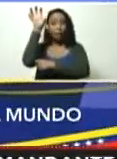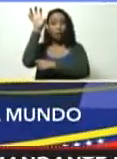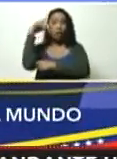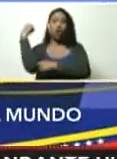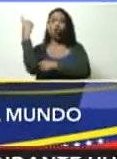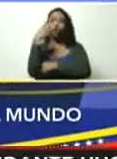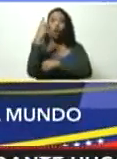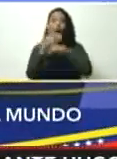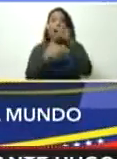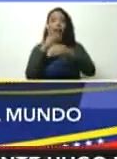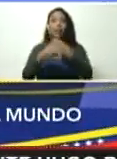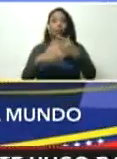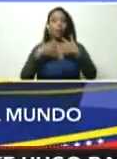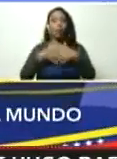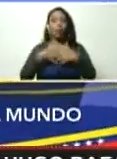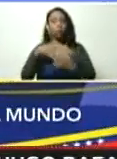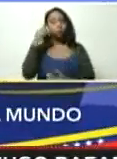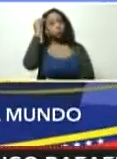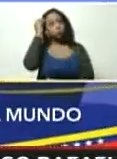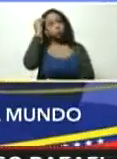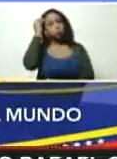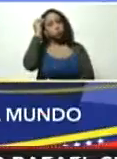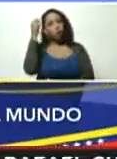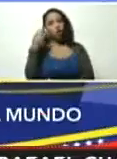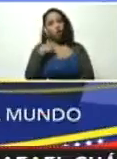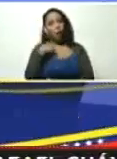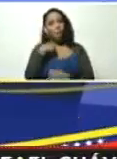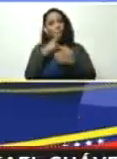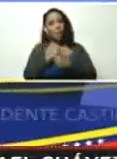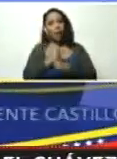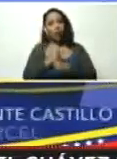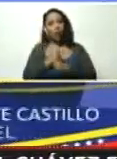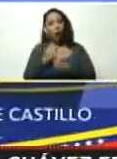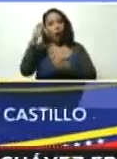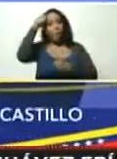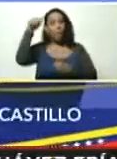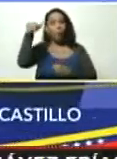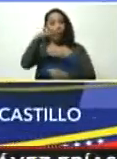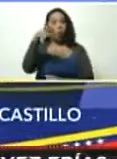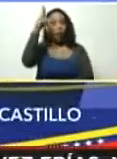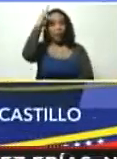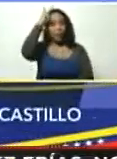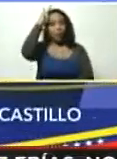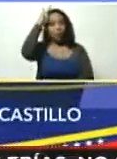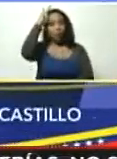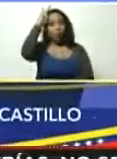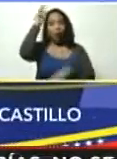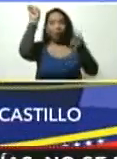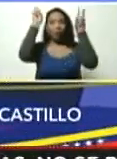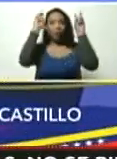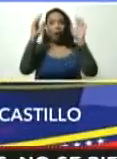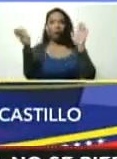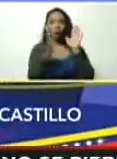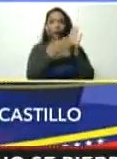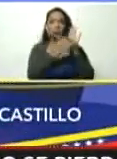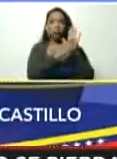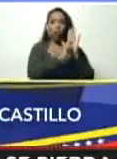Solo hago una reflexión y espero que el pueblo peruano, en el marco de su